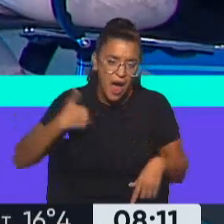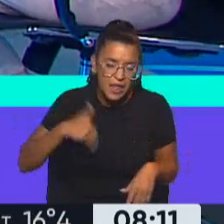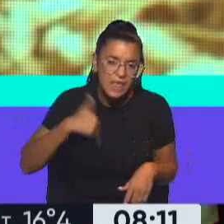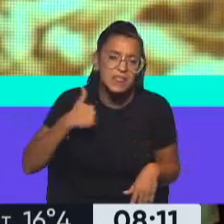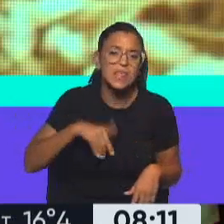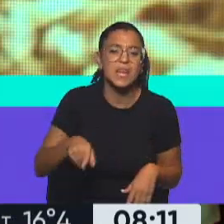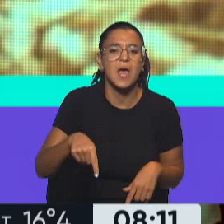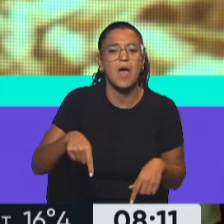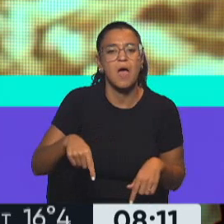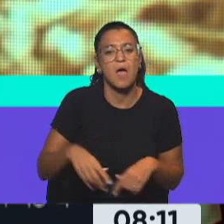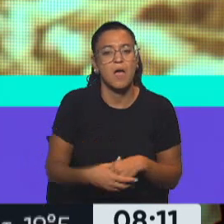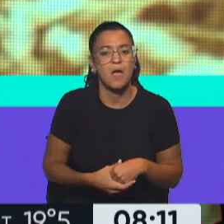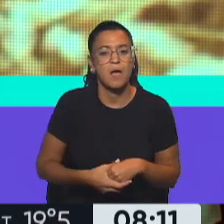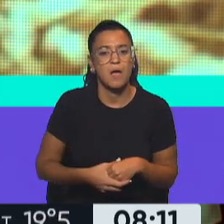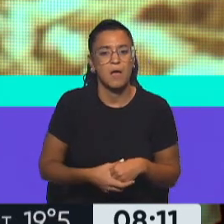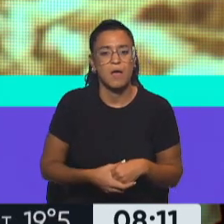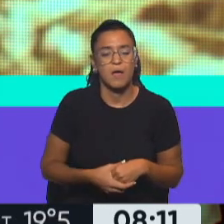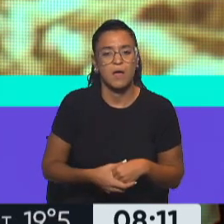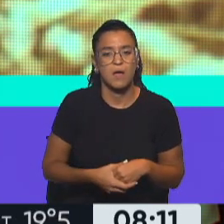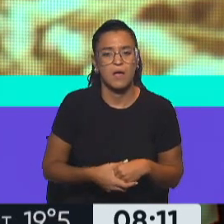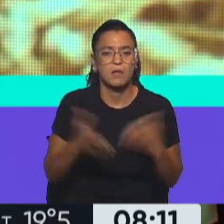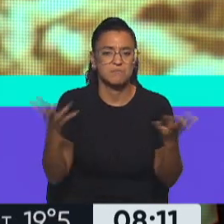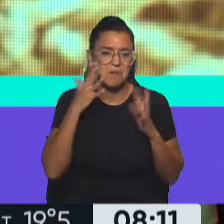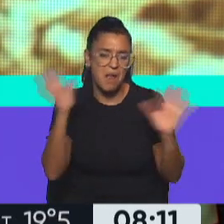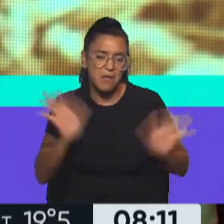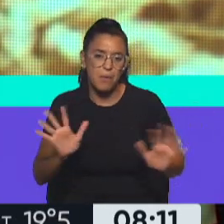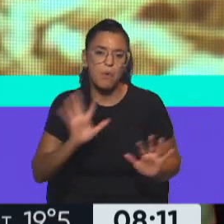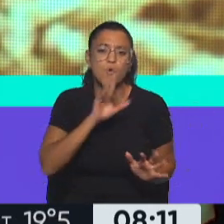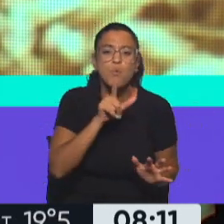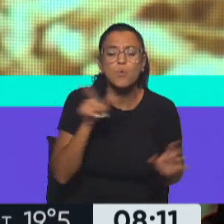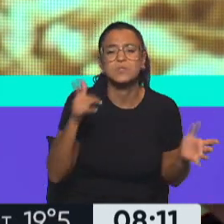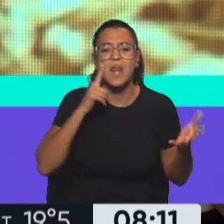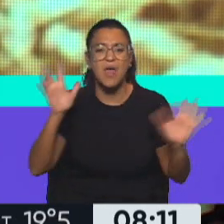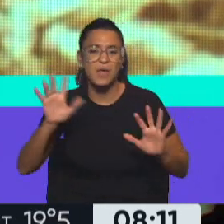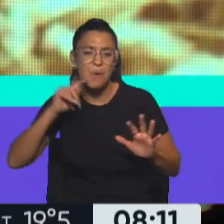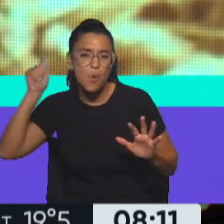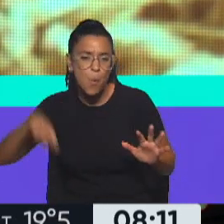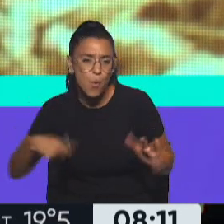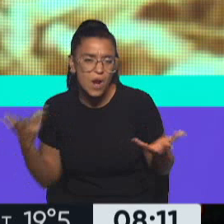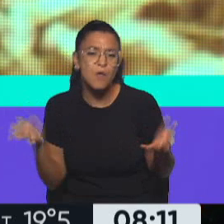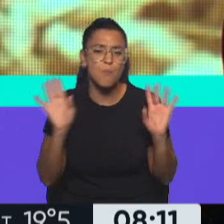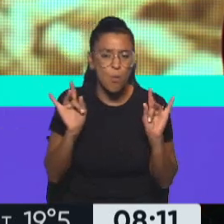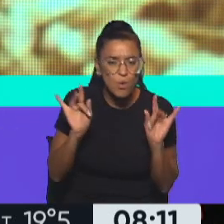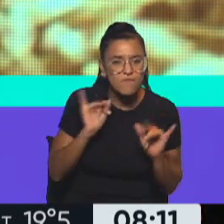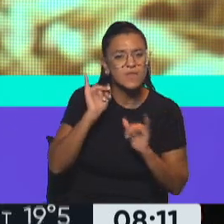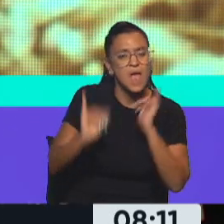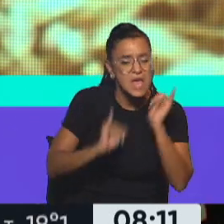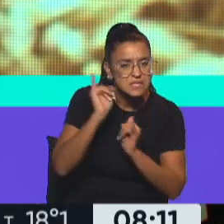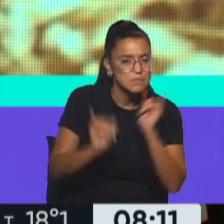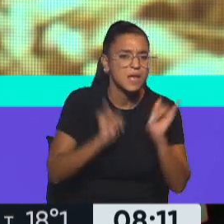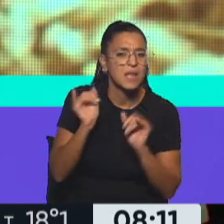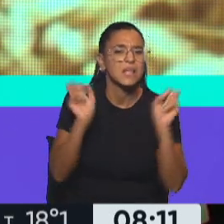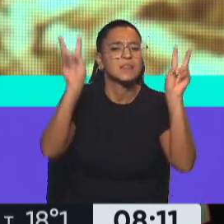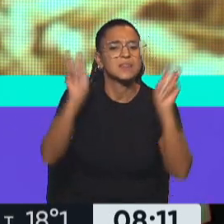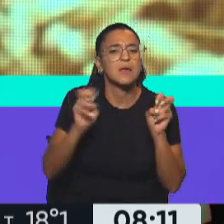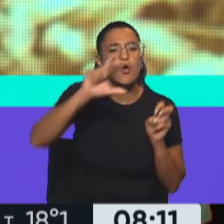muelen, ¿qué tiene que ver con Rusia? ¿Qué tiene que ver con Ucrania? Es muy difícil de explicar el tema